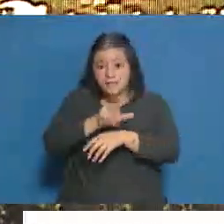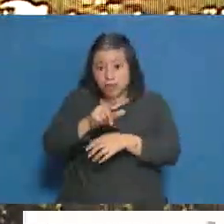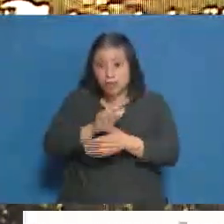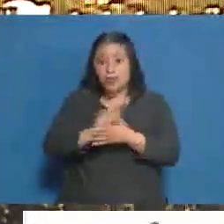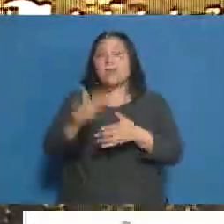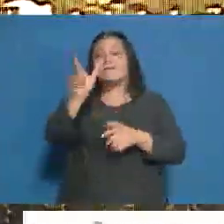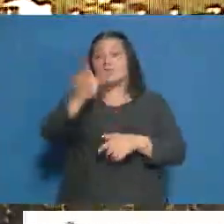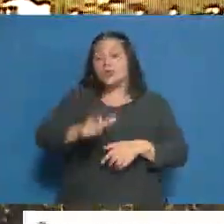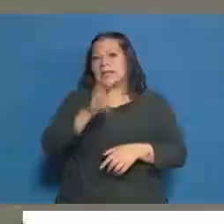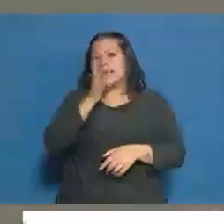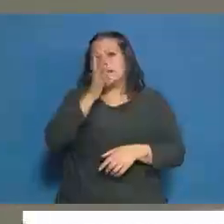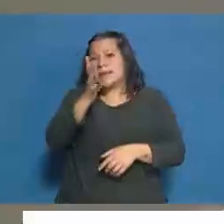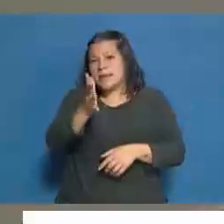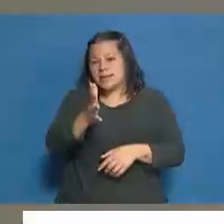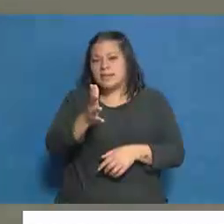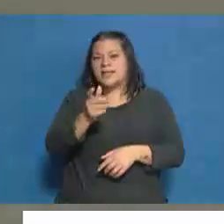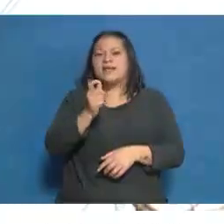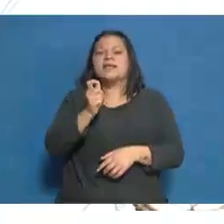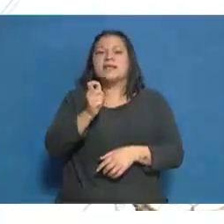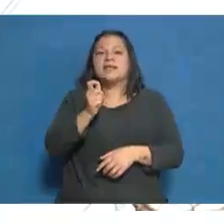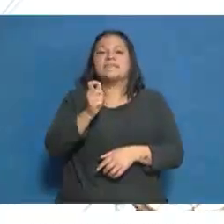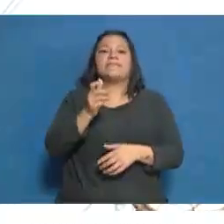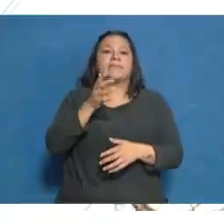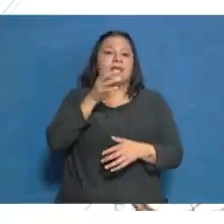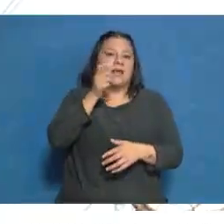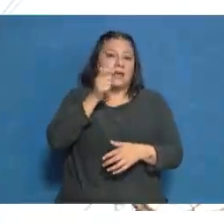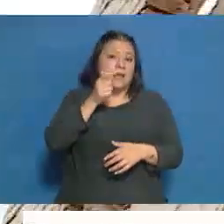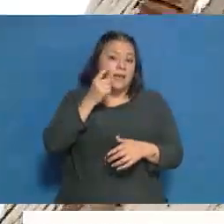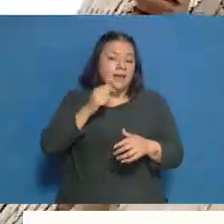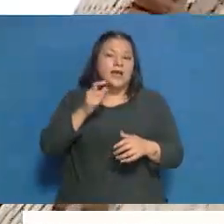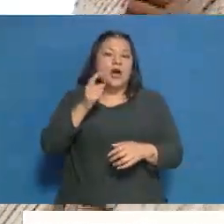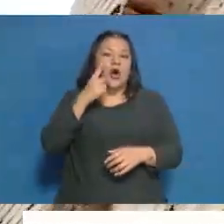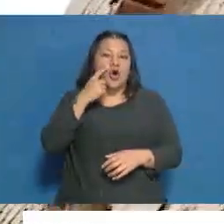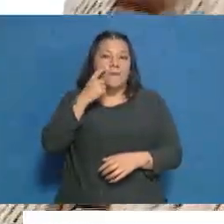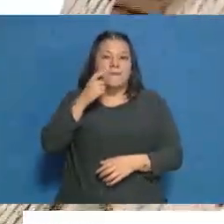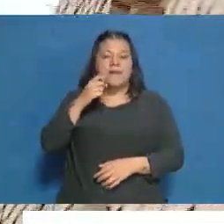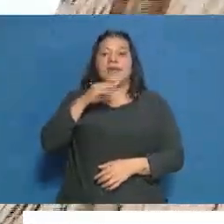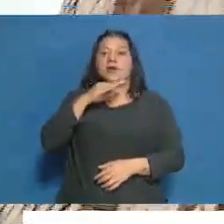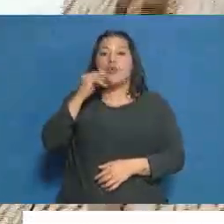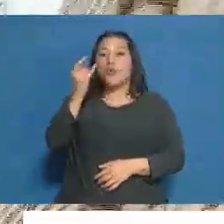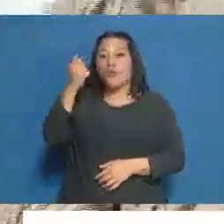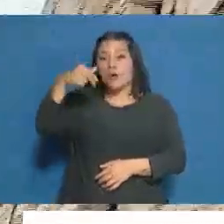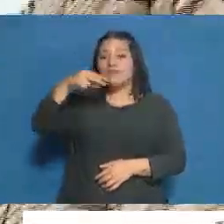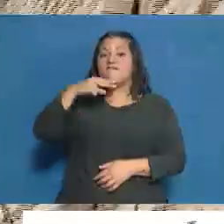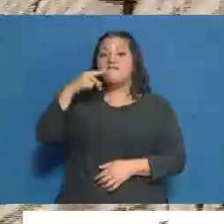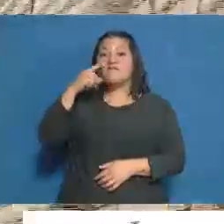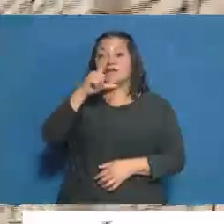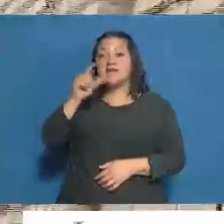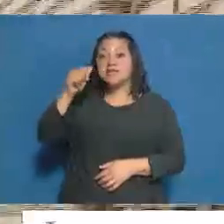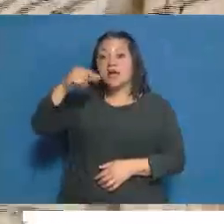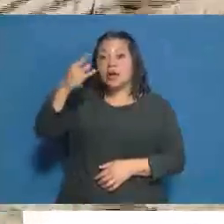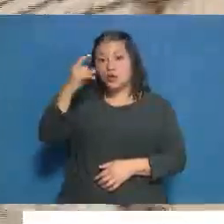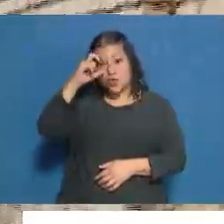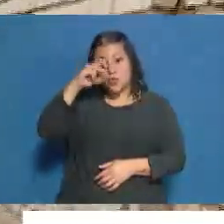herida. Estamos hablando de Juan Villanueva, quien sigue internado en el Hospital Central. Recordemos que este hombre